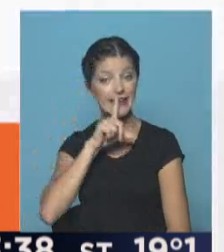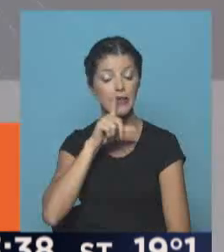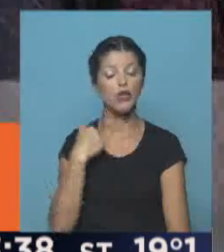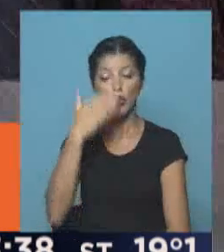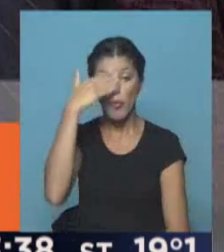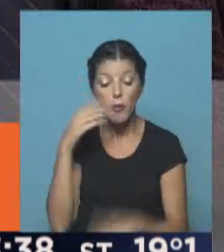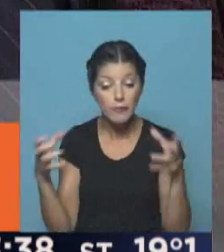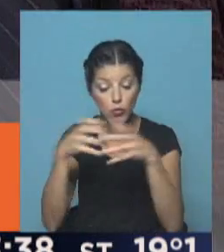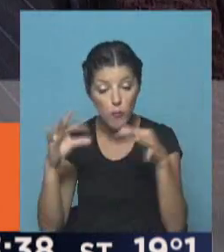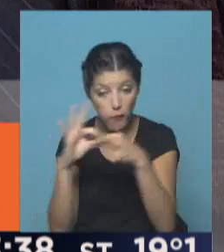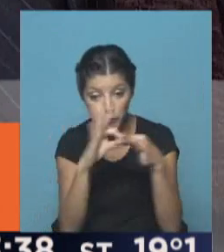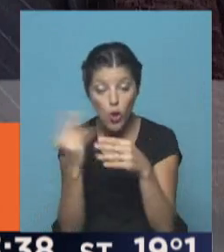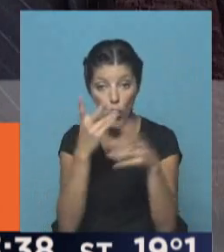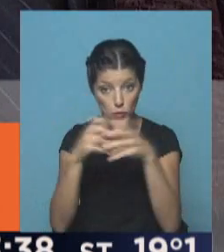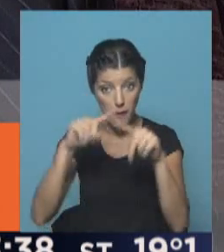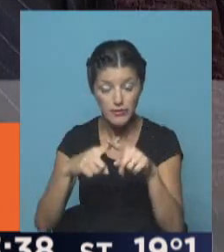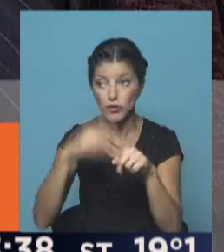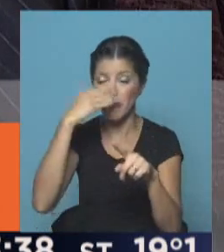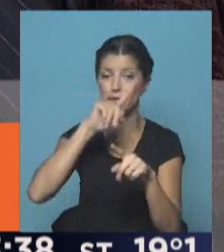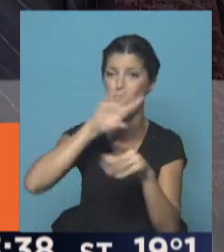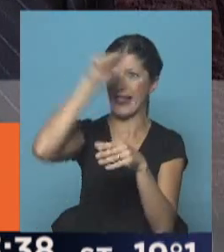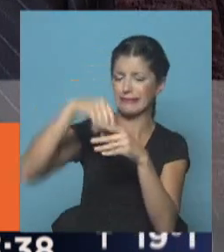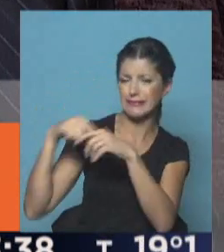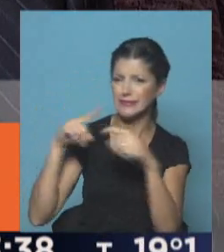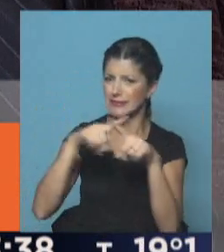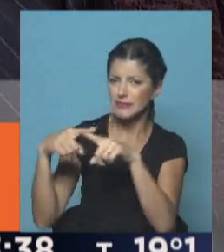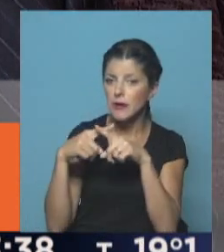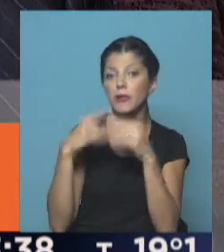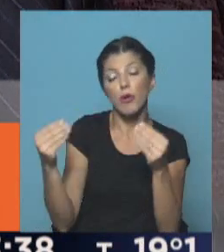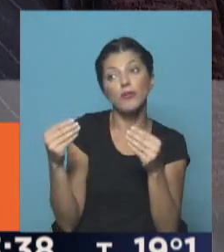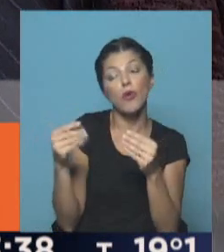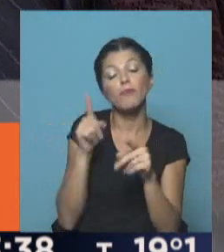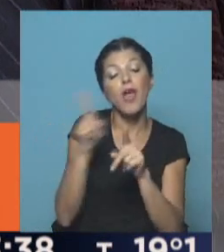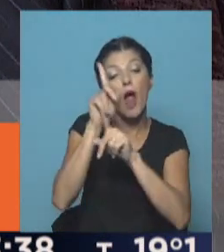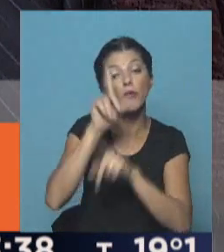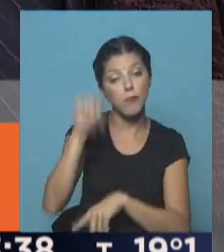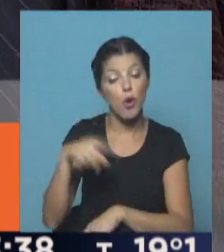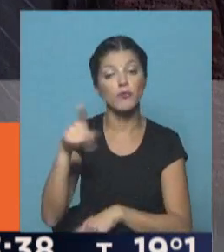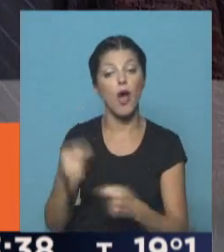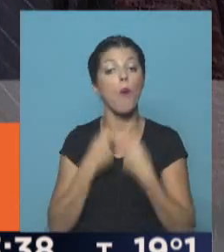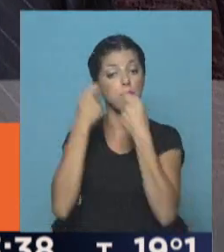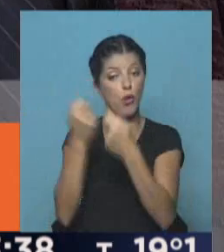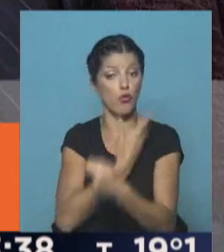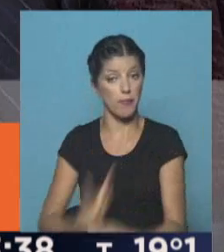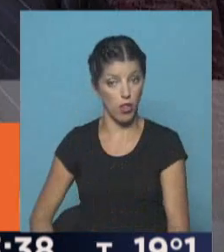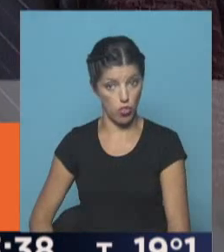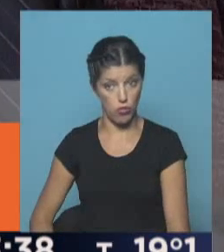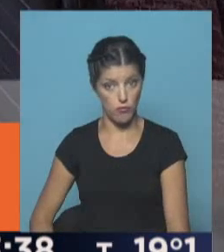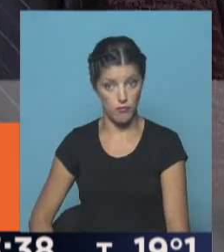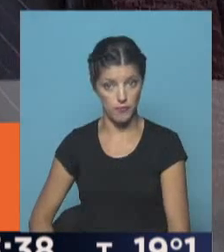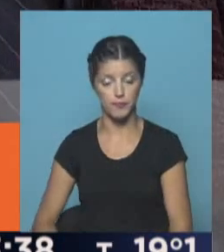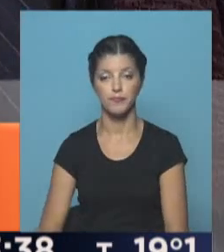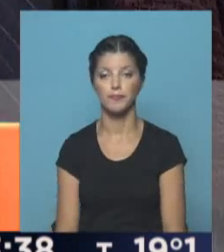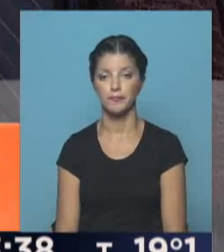incidido muchas veces en la baja de apoyo al gobierno de la nueva mayoría en estos en estos